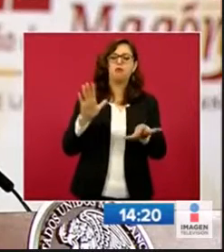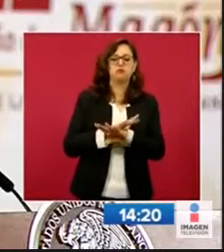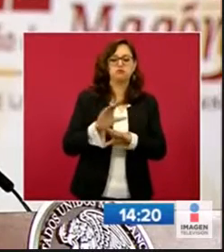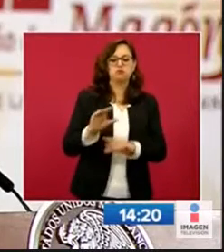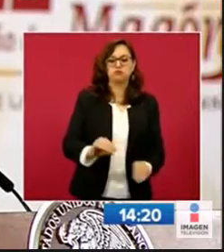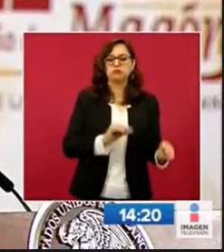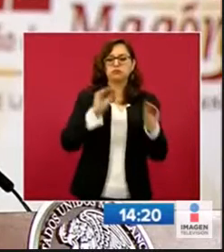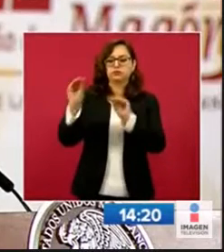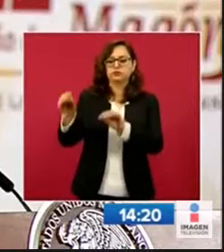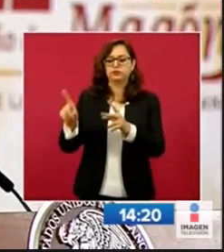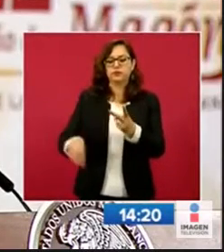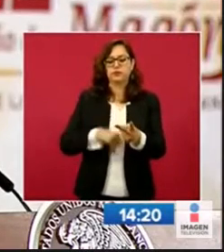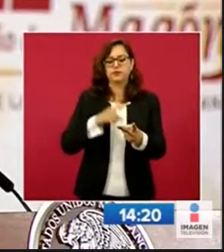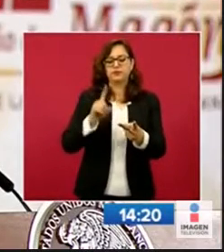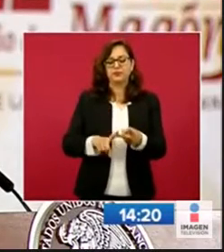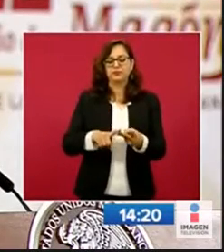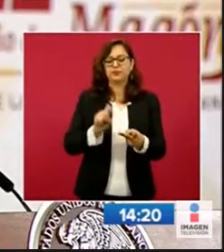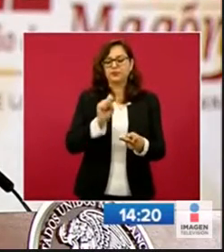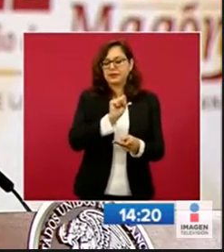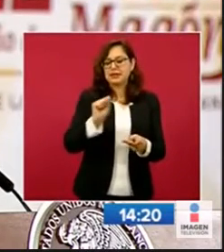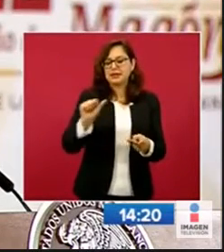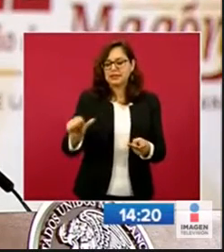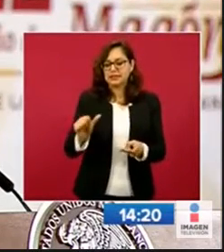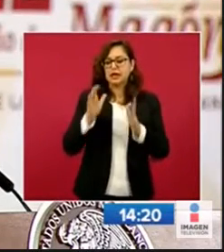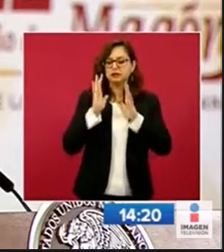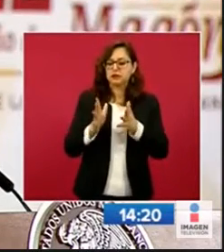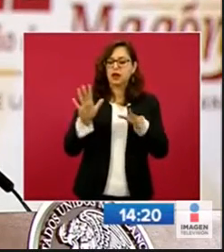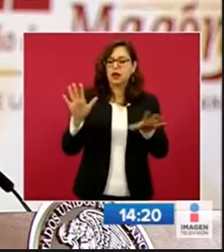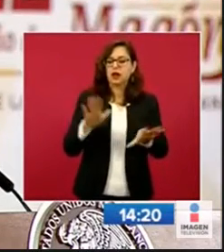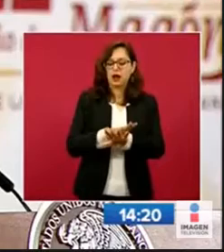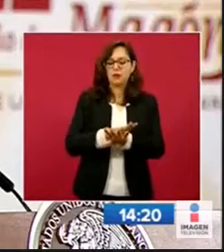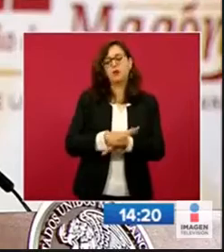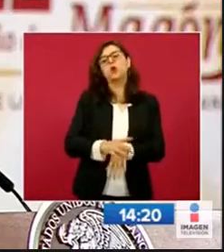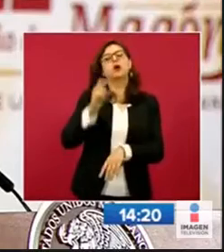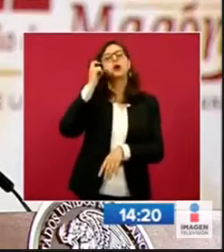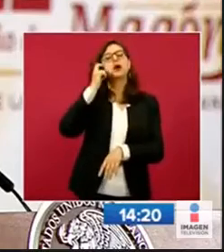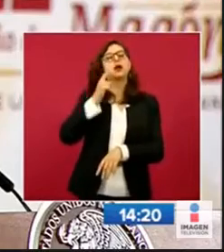Manuel López Obrador. Así respondió a pregunta expresa,